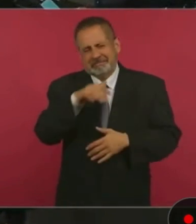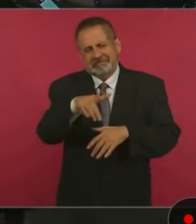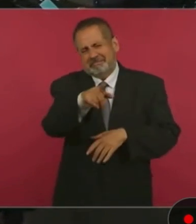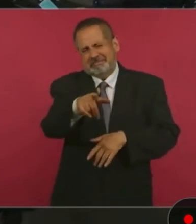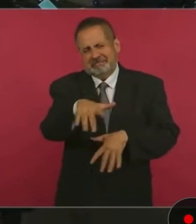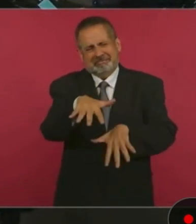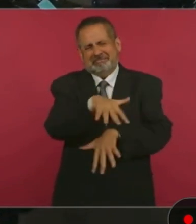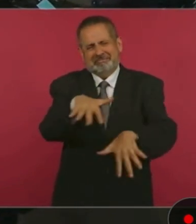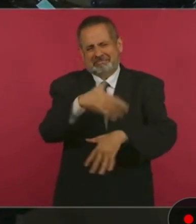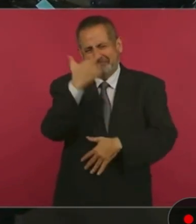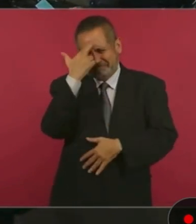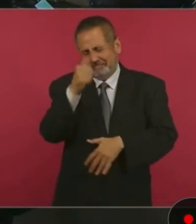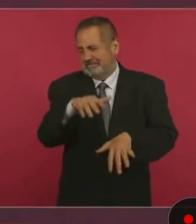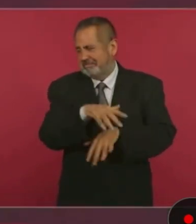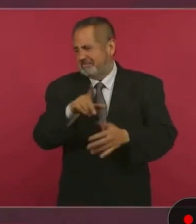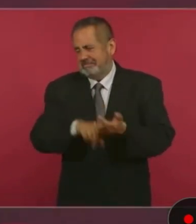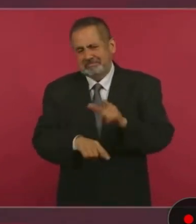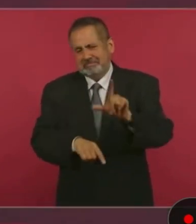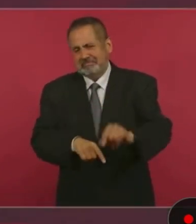respeto,